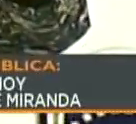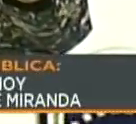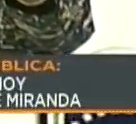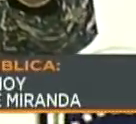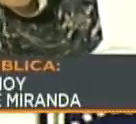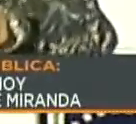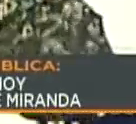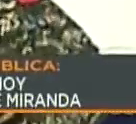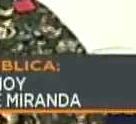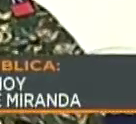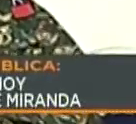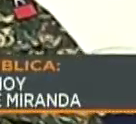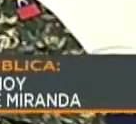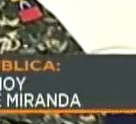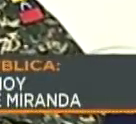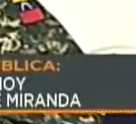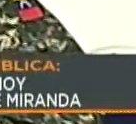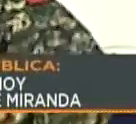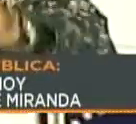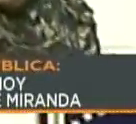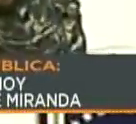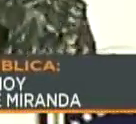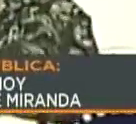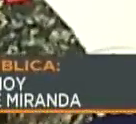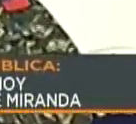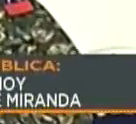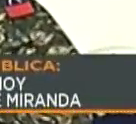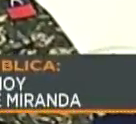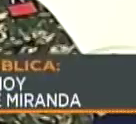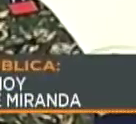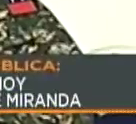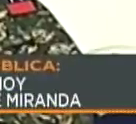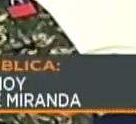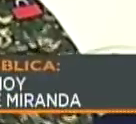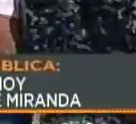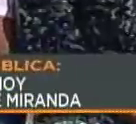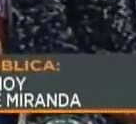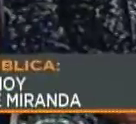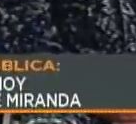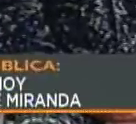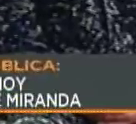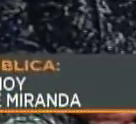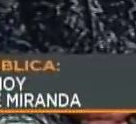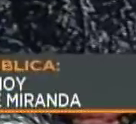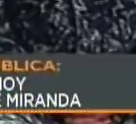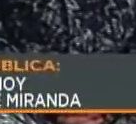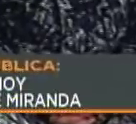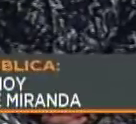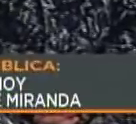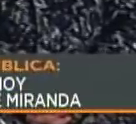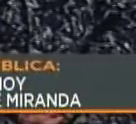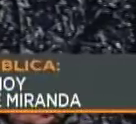cuerpo de policía científica, policía anticorrupción, a todos les insisto.